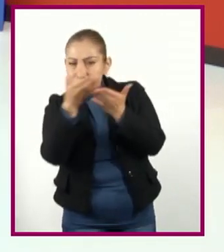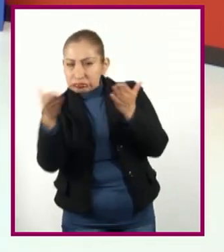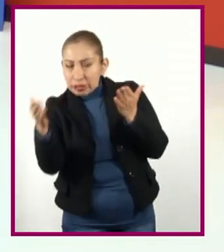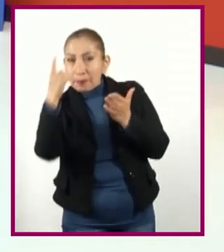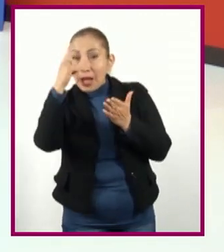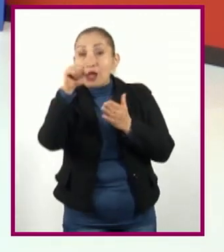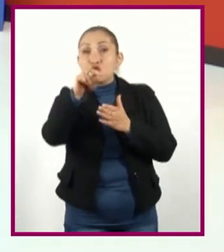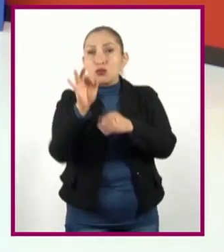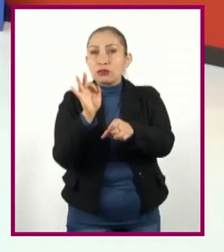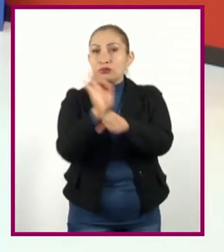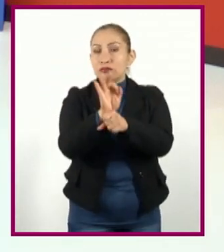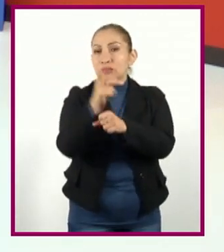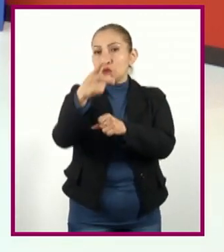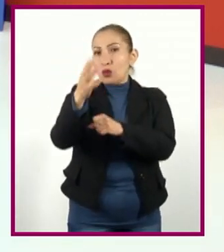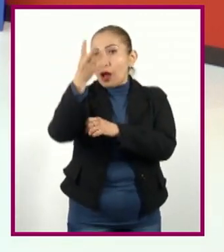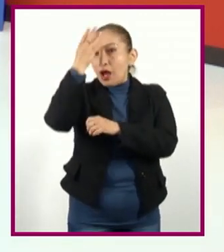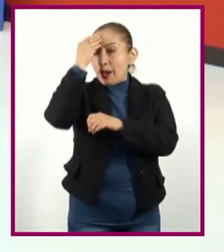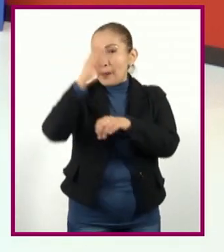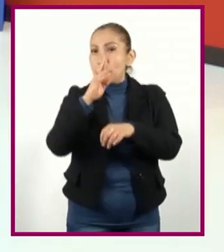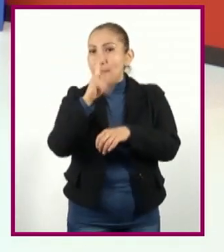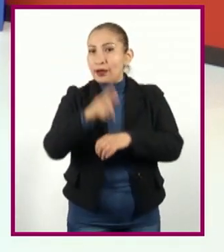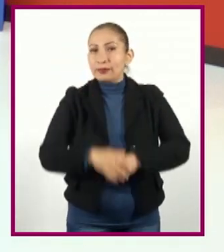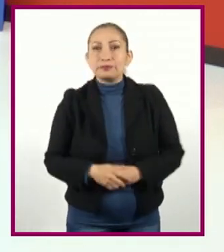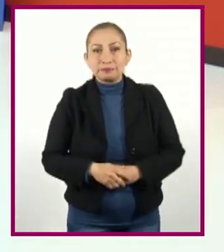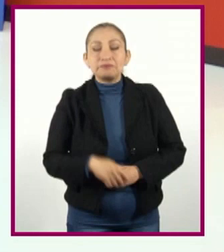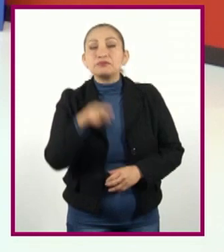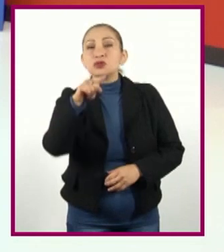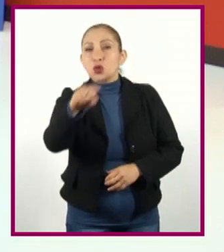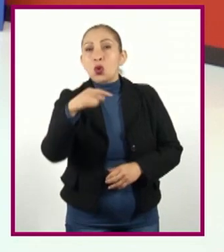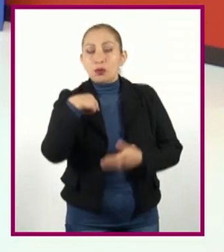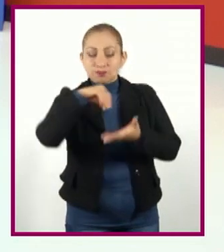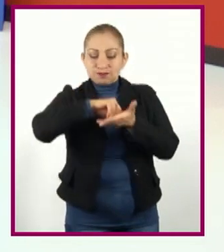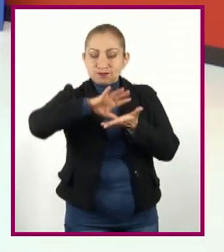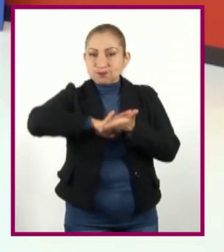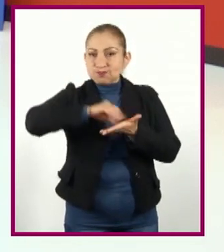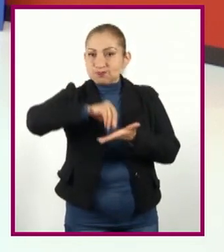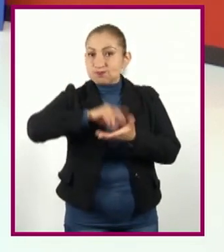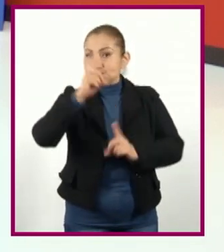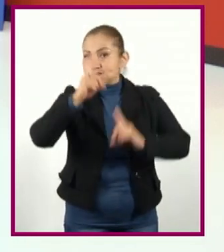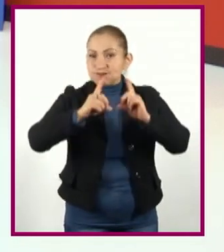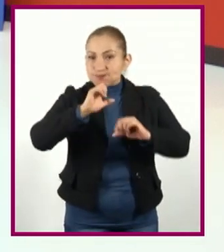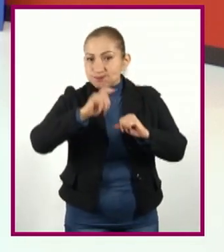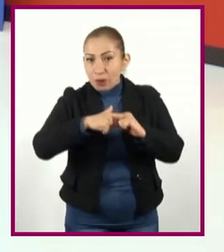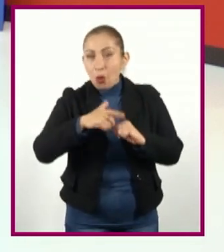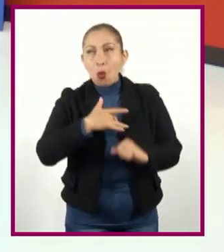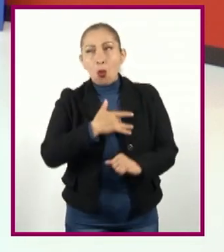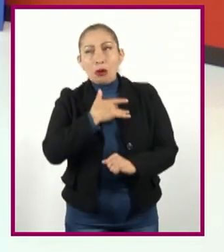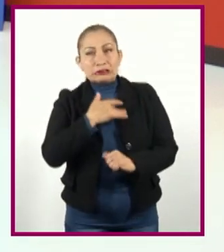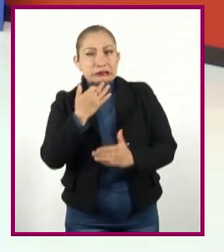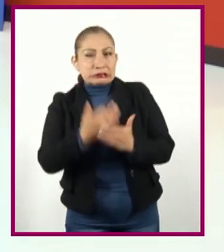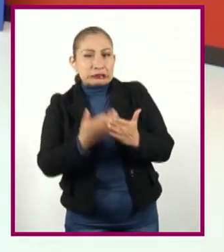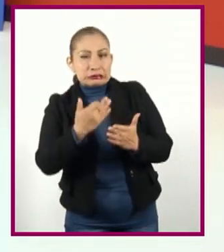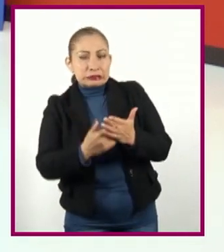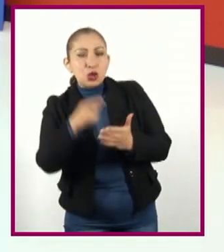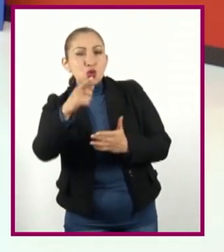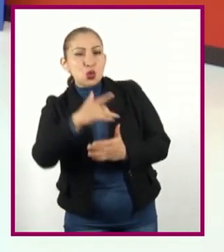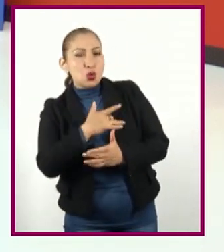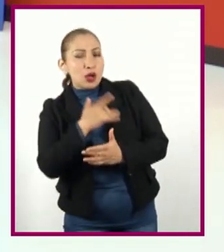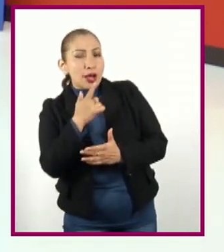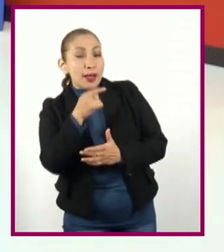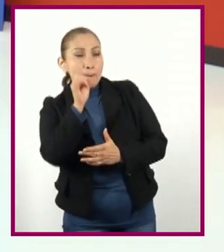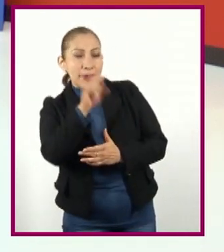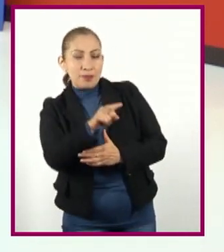su conocimiento, así que les recuerdo llevar su registro de las dudas, inquietudes o dificultades que surjan